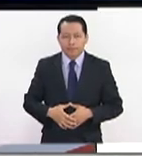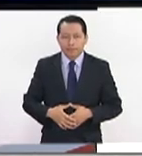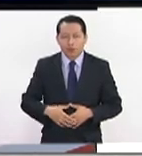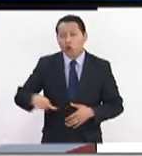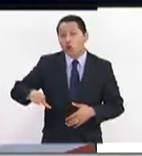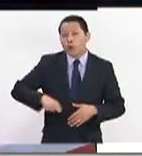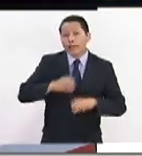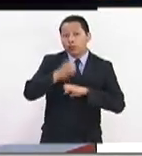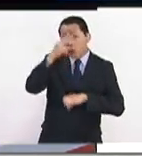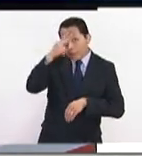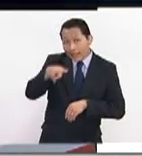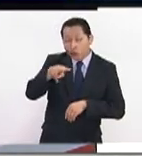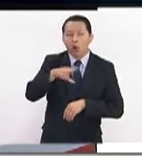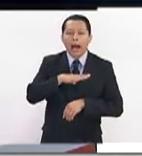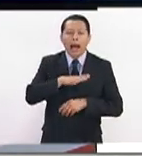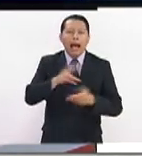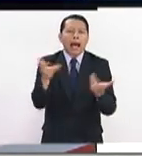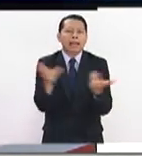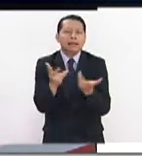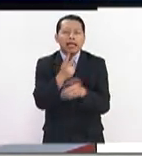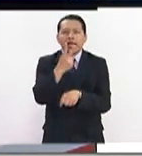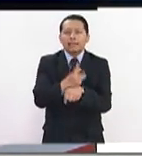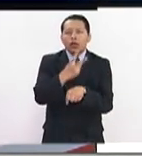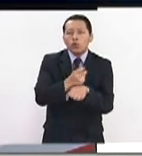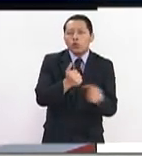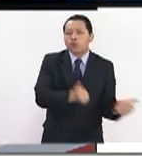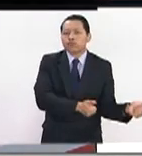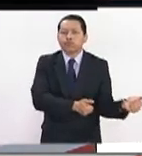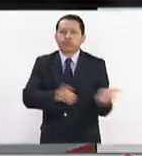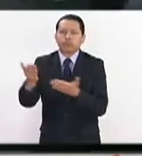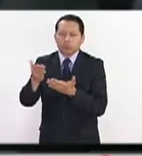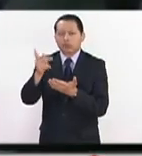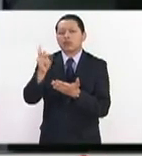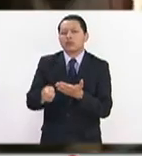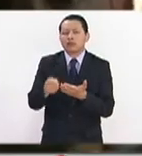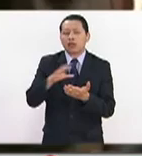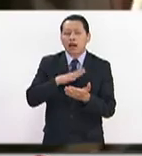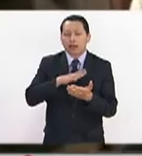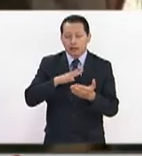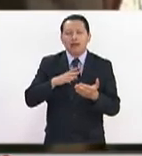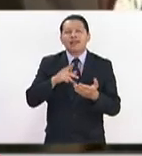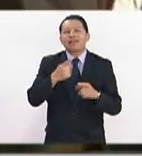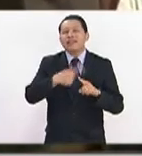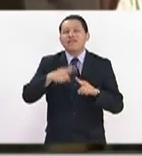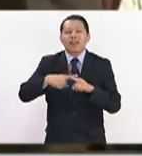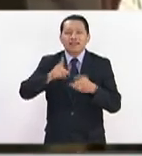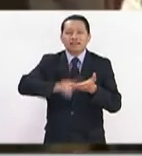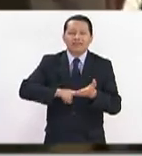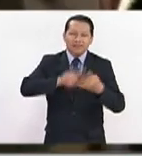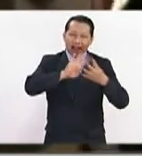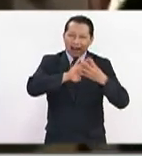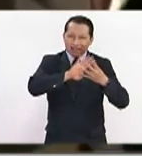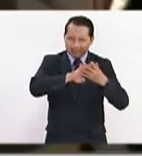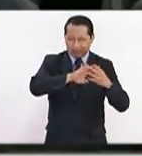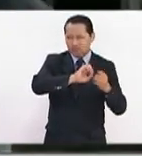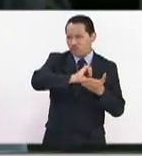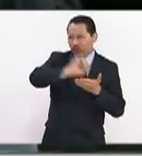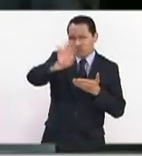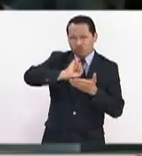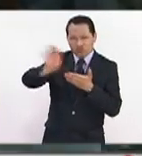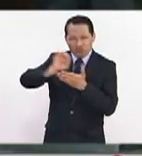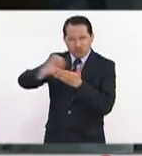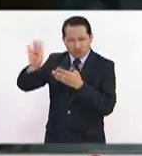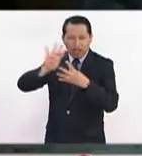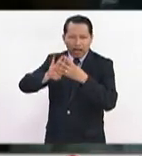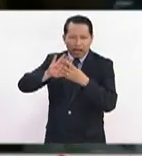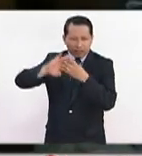El gobierno del Estado de México realizó un segundo traslado masivo de internos a centros de readaptación social federales, esto para disminuir